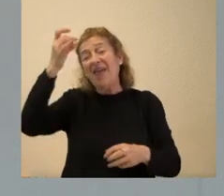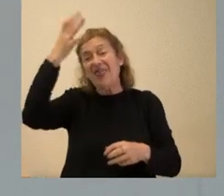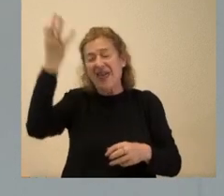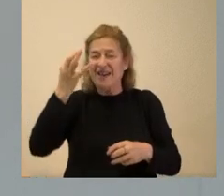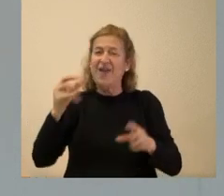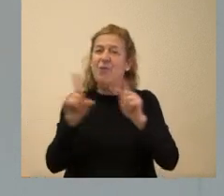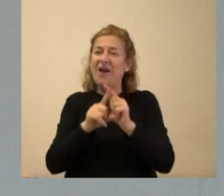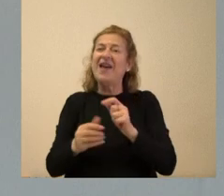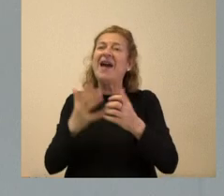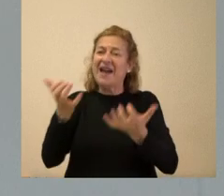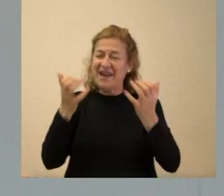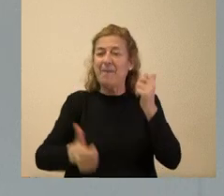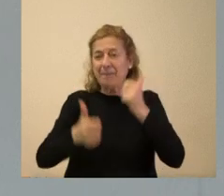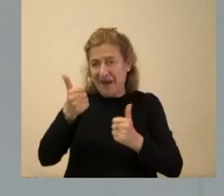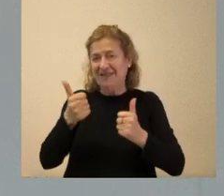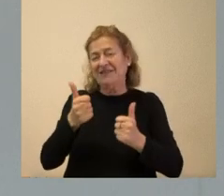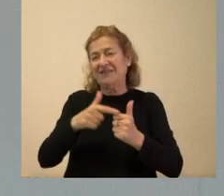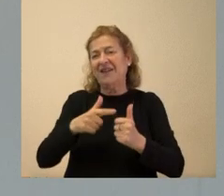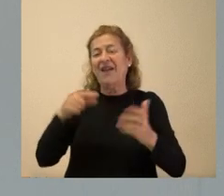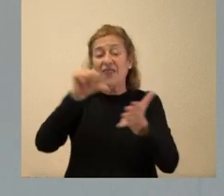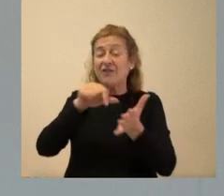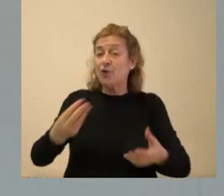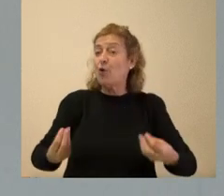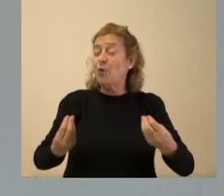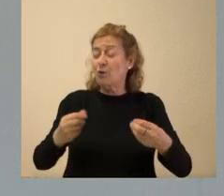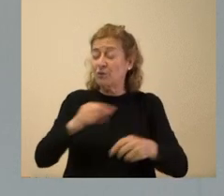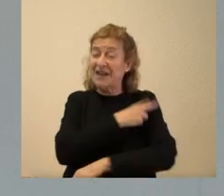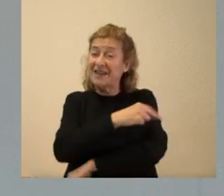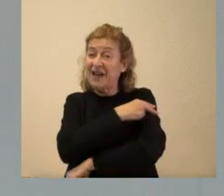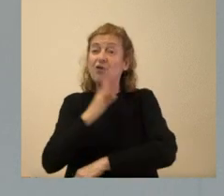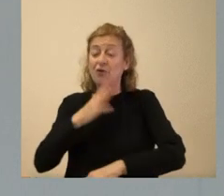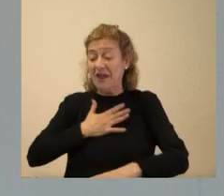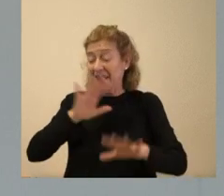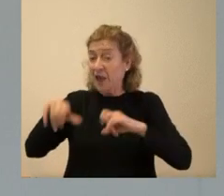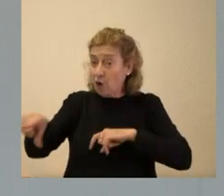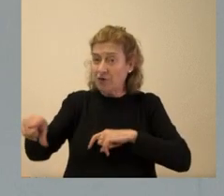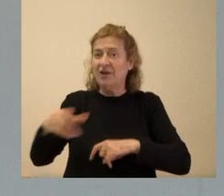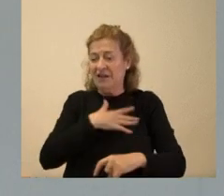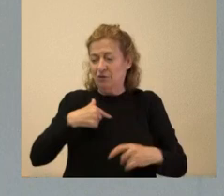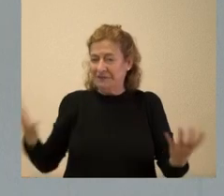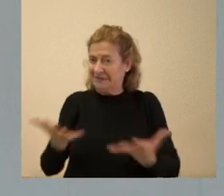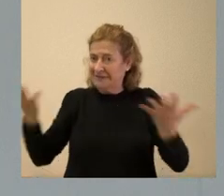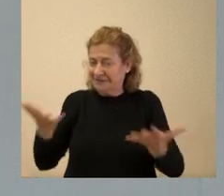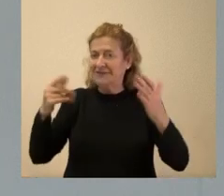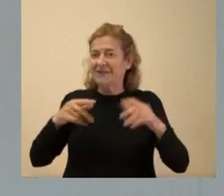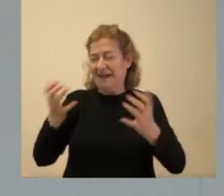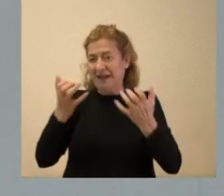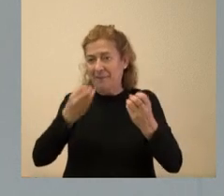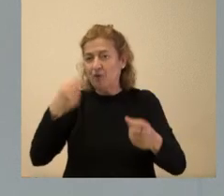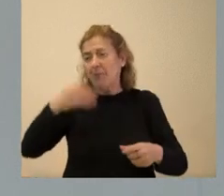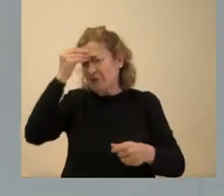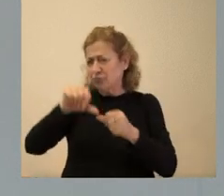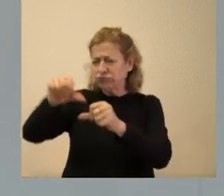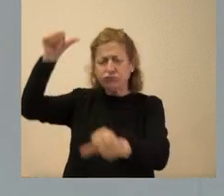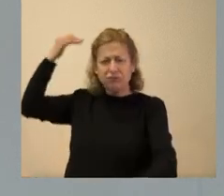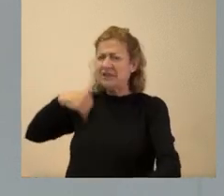partido a las posibilidades que ofrece este importante centro sanitario en la provincia de León y que yo creo que ha dado un buen servicio histórico